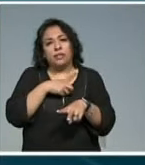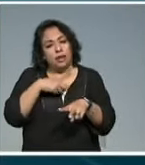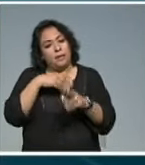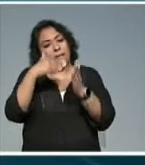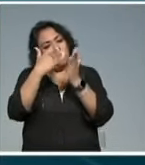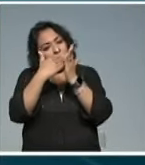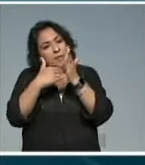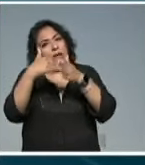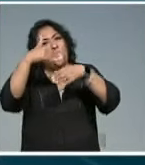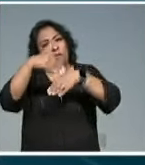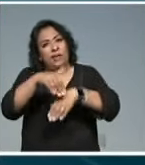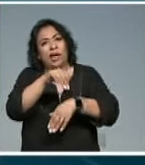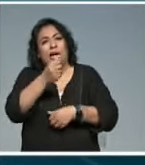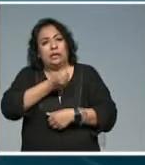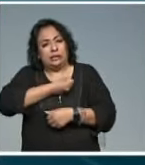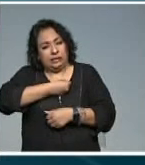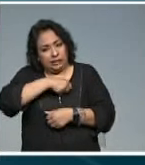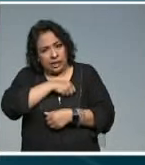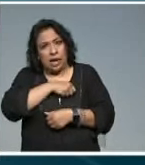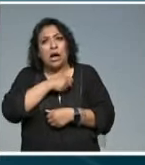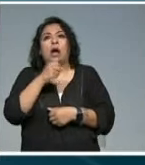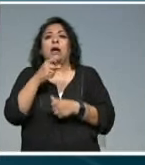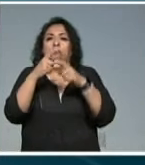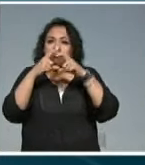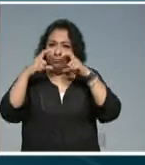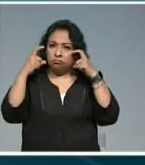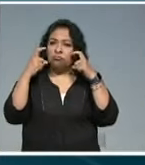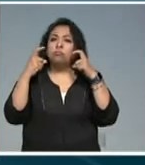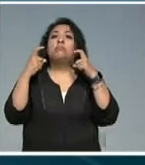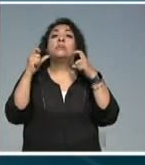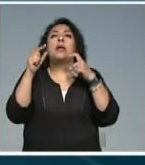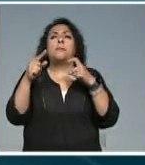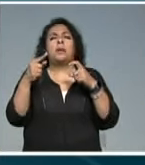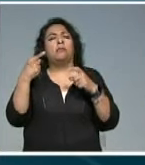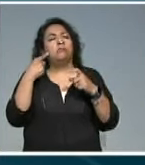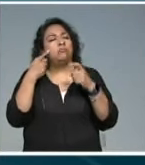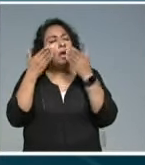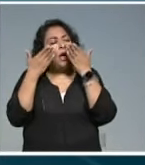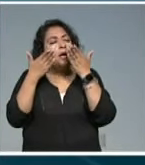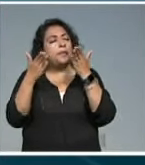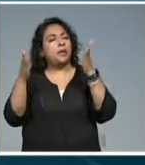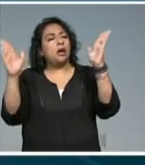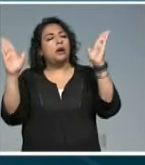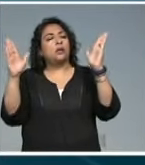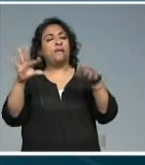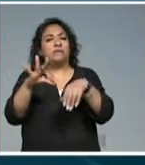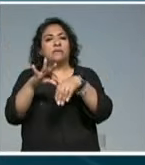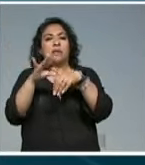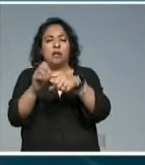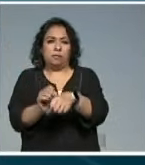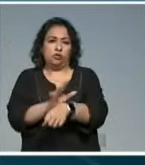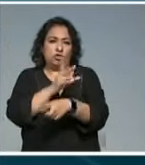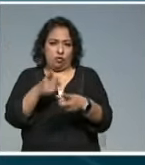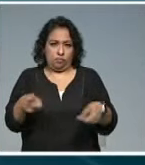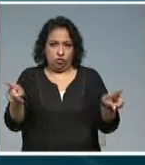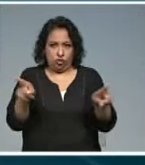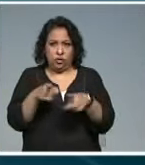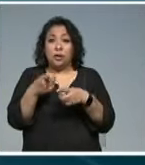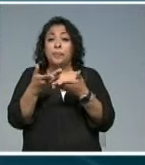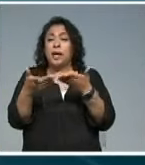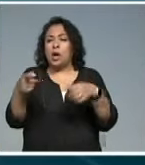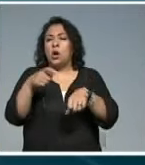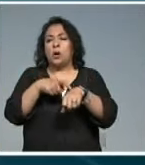siguiendo todos los protocolos de seguridad, hay que ir con cubrebocas y con los sentidos dispuestos a vivir la emoción que genera la música.